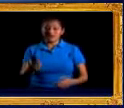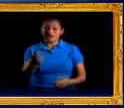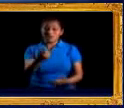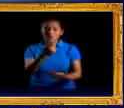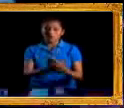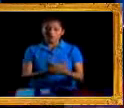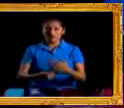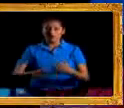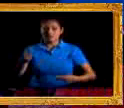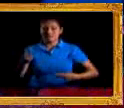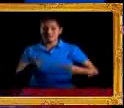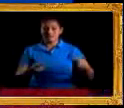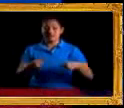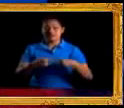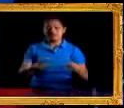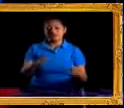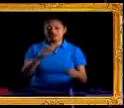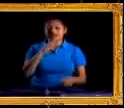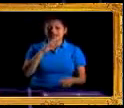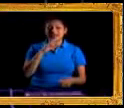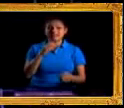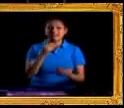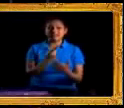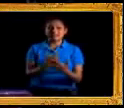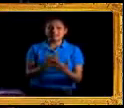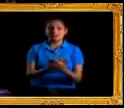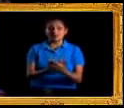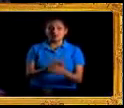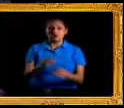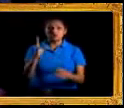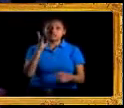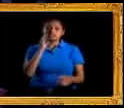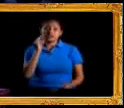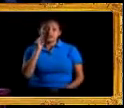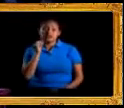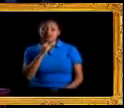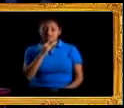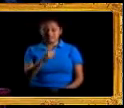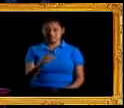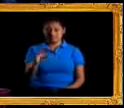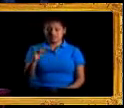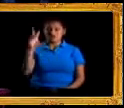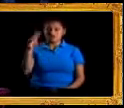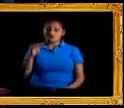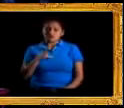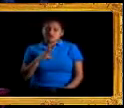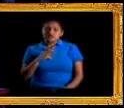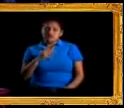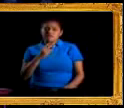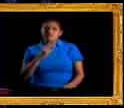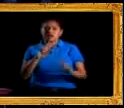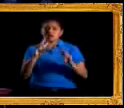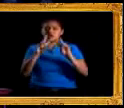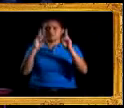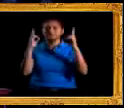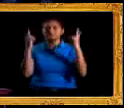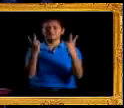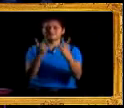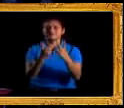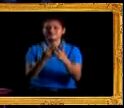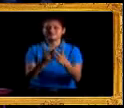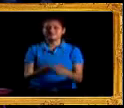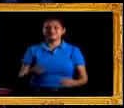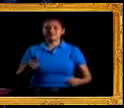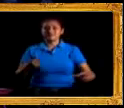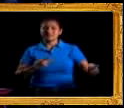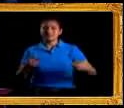sí este codiciado dinero, los expertos dicen que no tiene ningún valor comercial real. Quiero apurarme